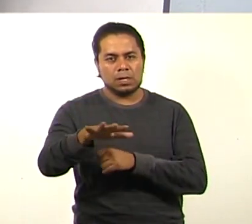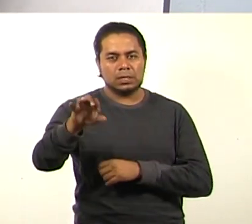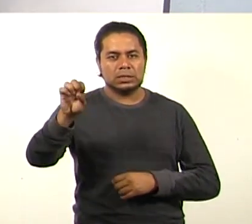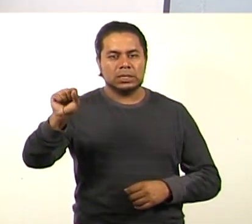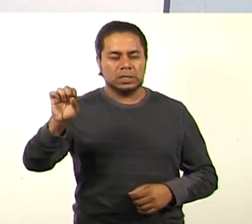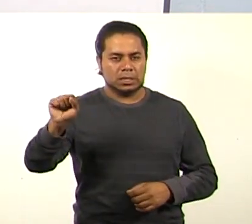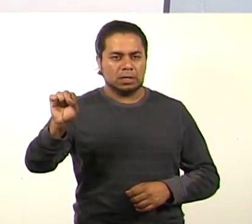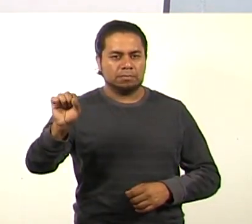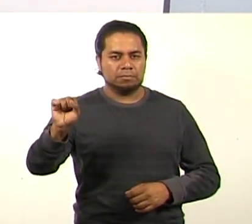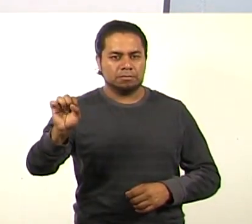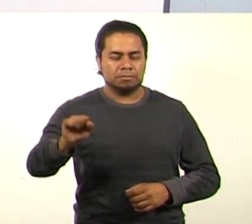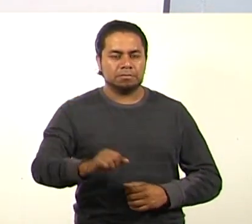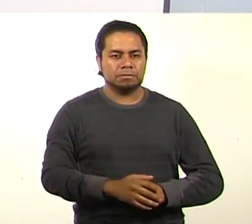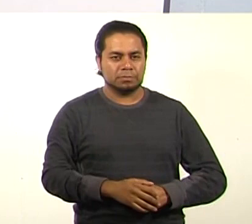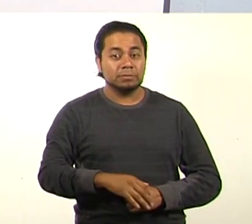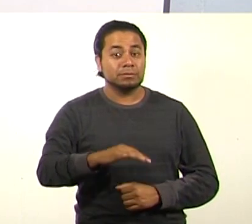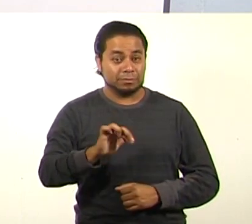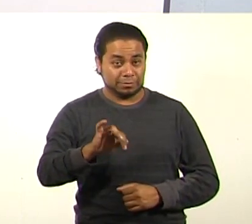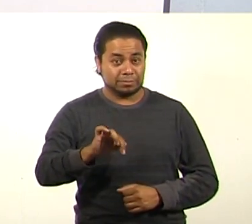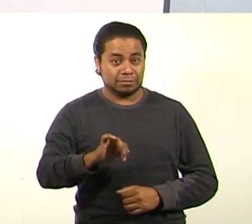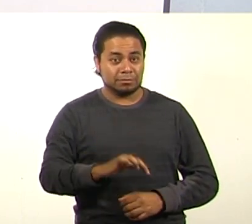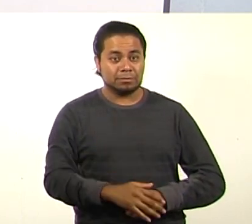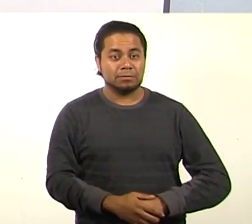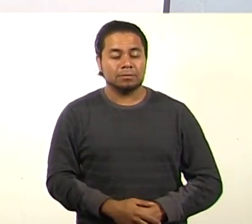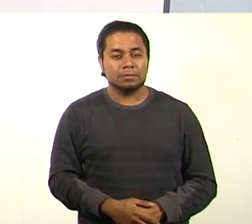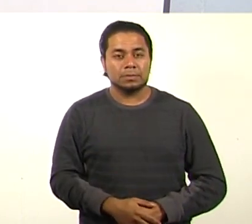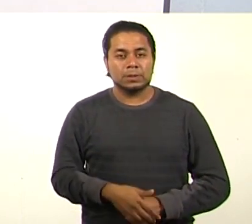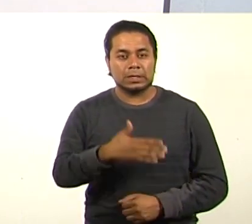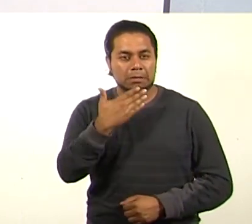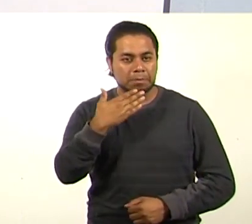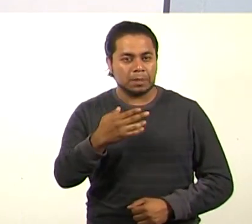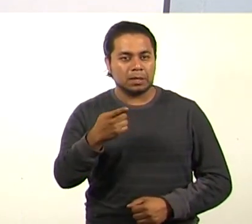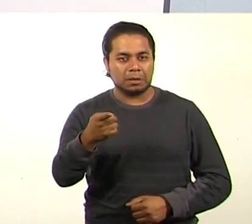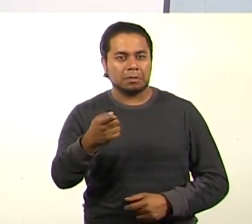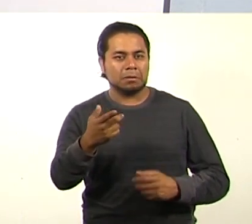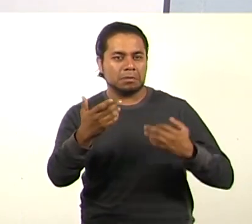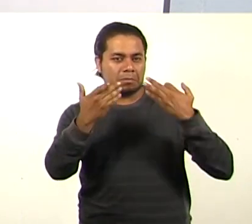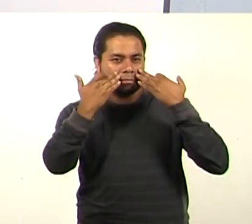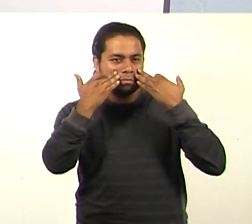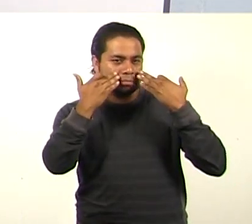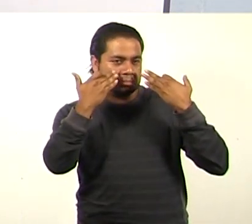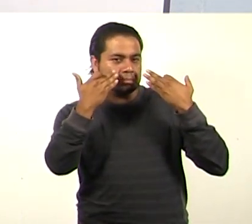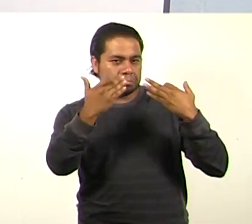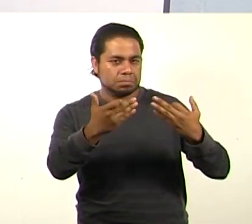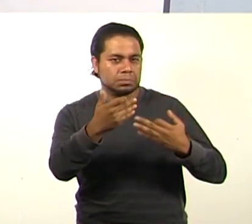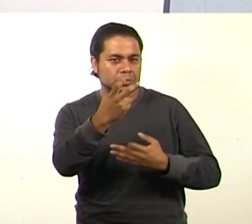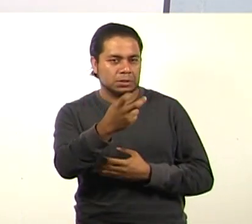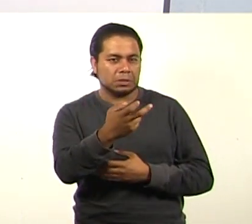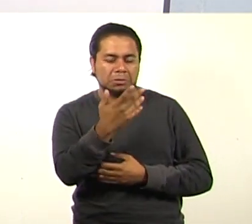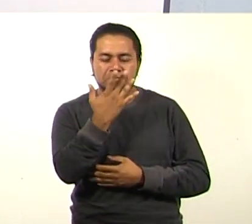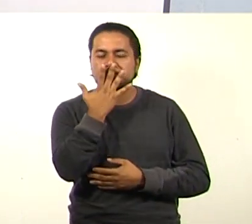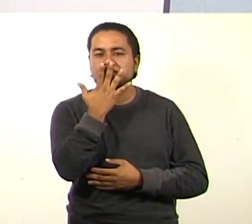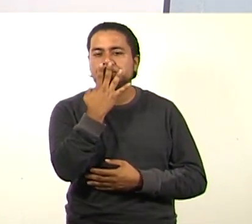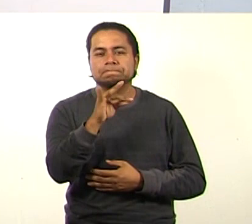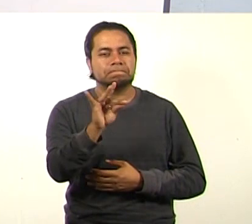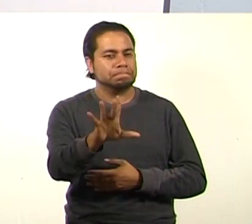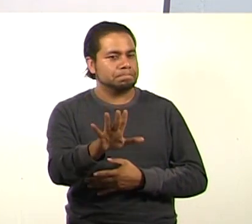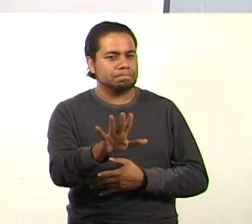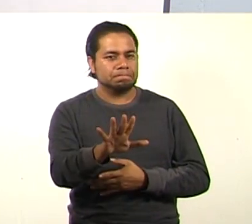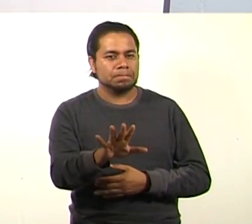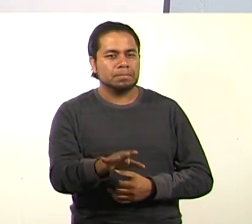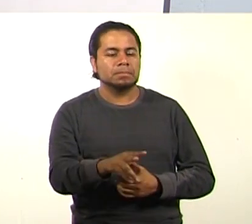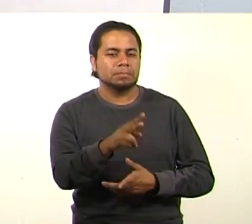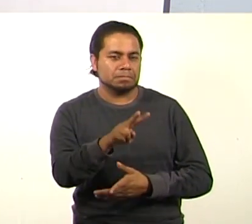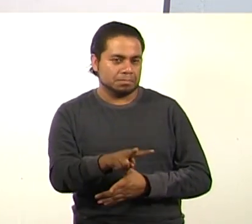60. ¿De acuerdo? Bueno, pues como ustedes pueden ver, esto es la forma sencilla,